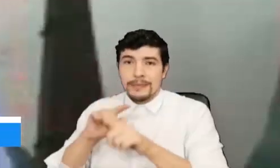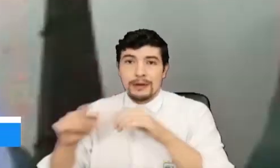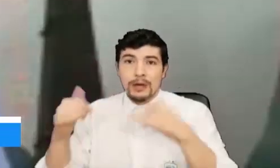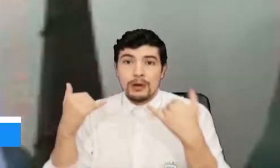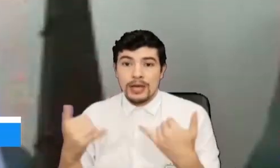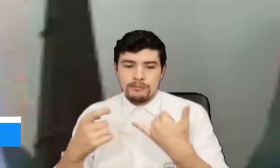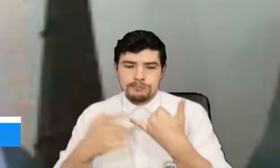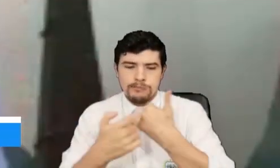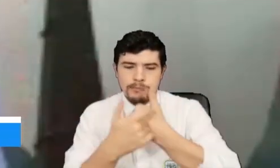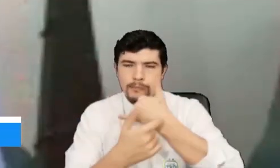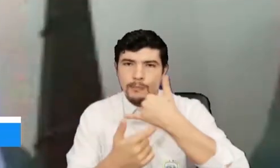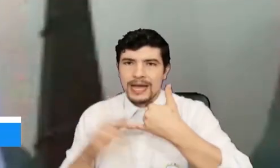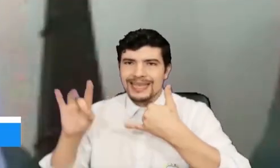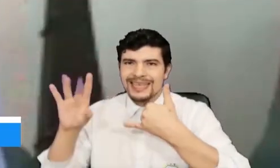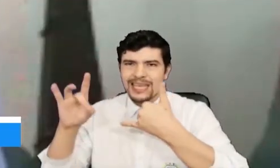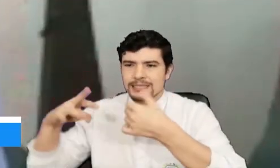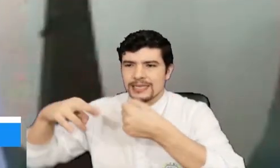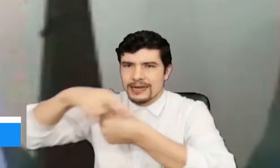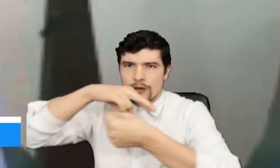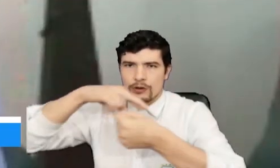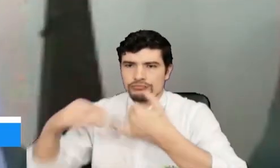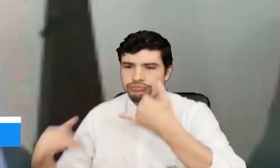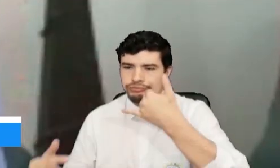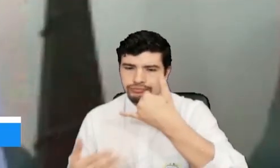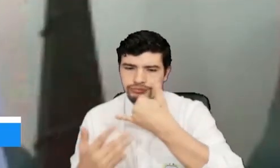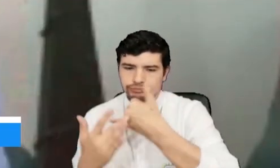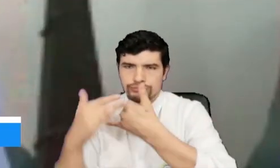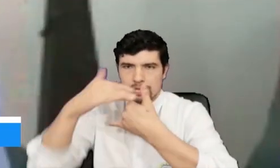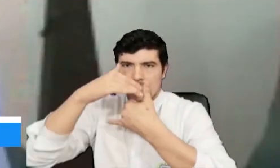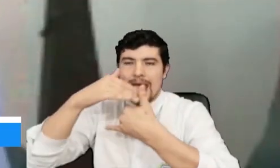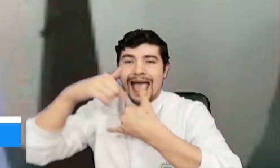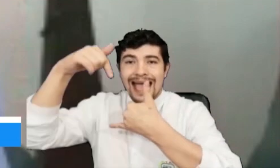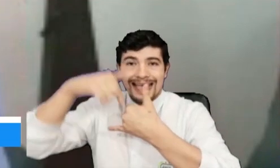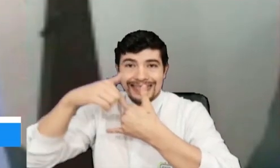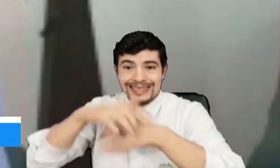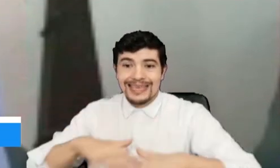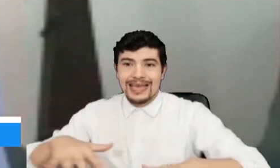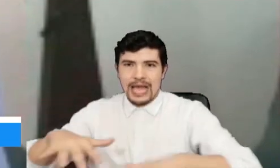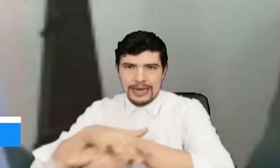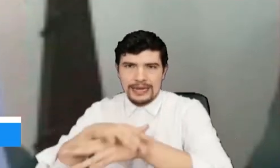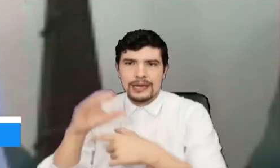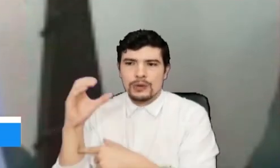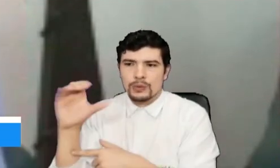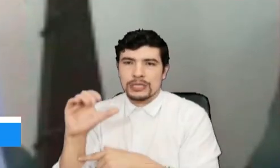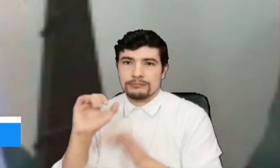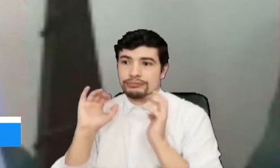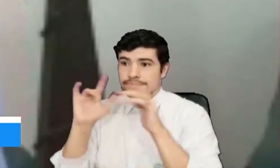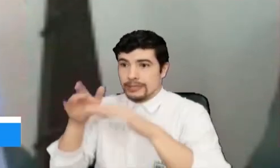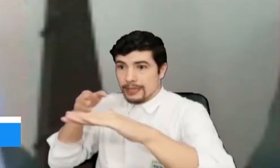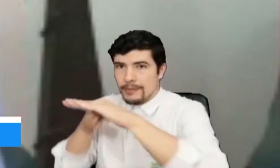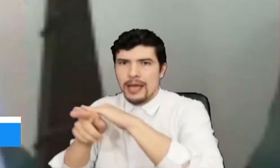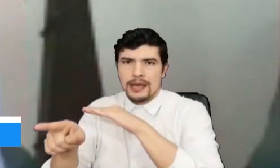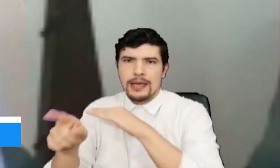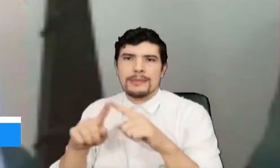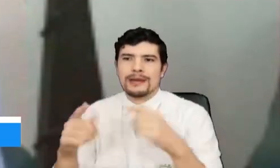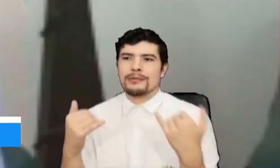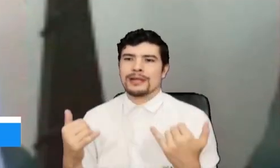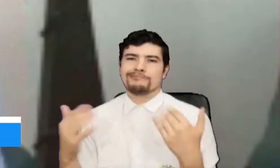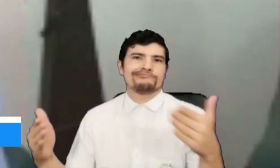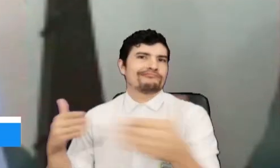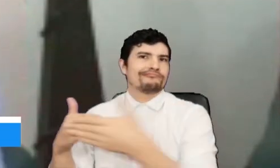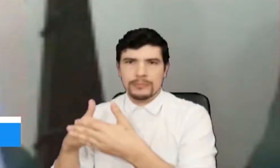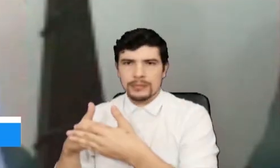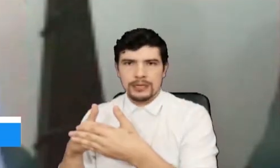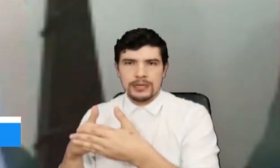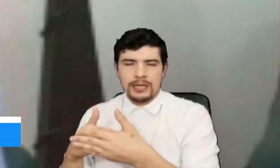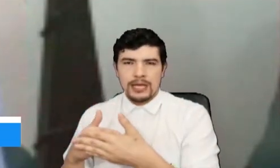confluyen en este punto migratorio y esa es la gran dificultad que se tiene. Vamos a adelantar las acciones, vamos esta tarde en media hora a